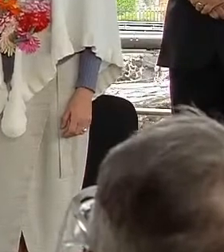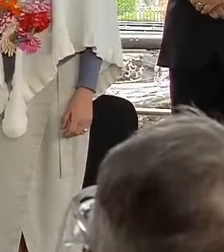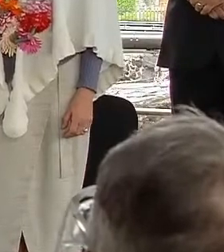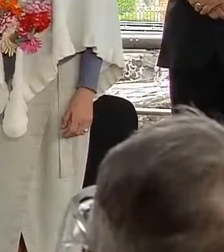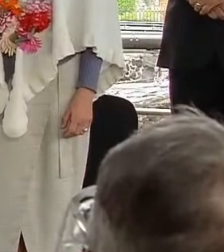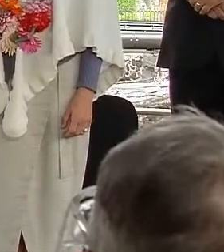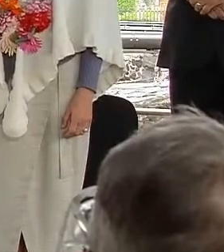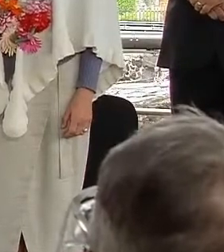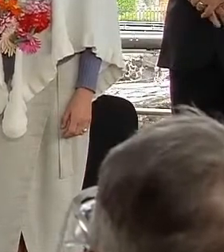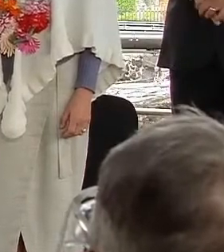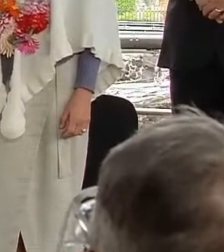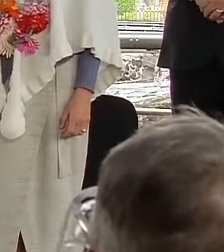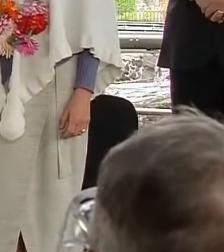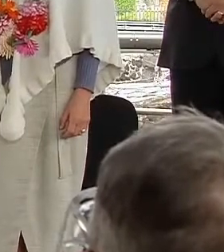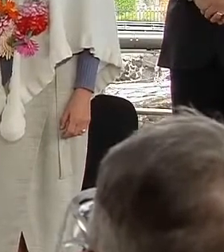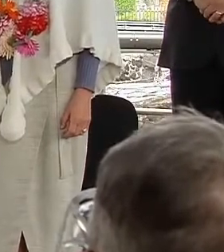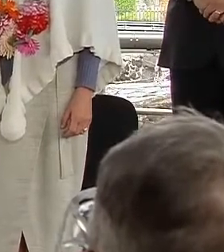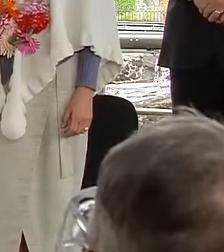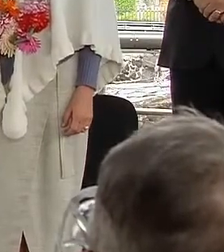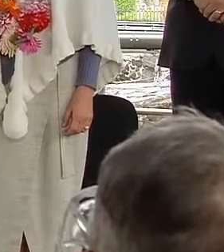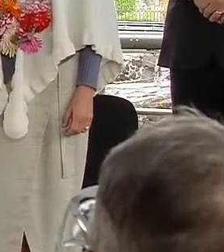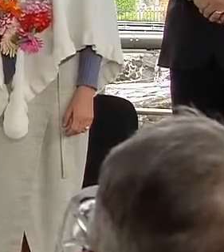Omitzmactimi Yao Pipitin,